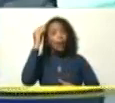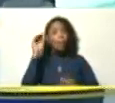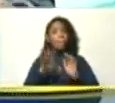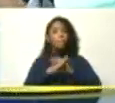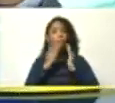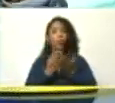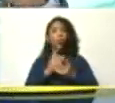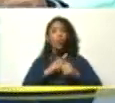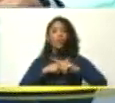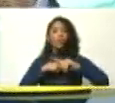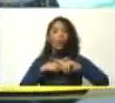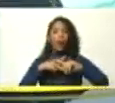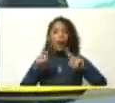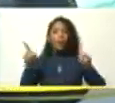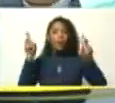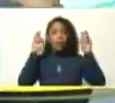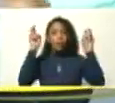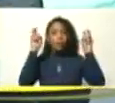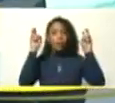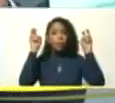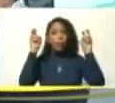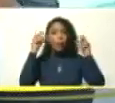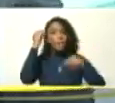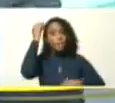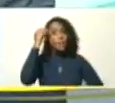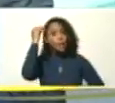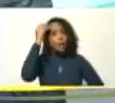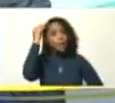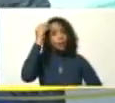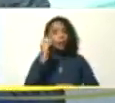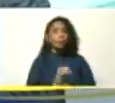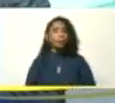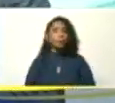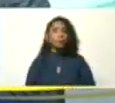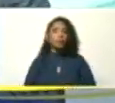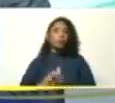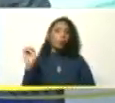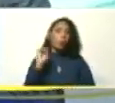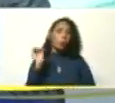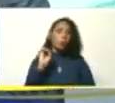donde los antagonismos imaginarios o